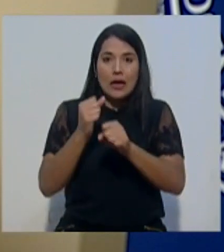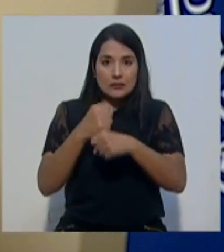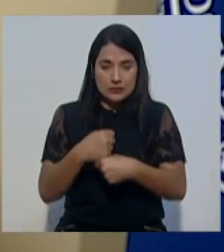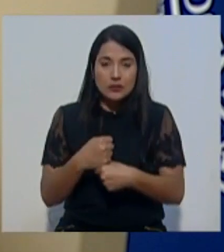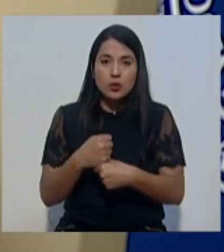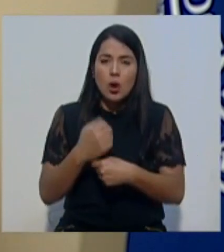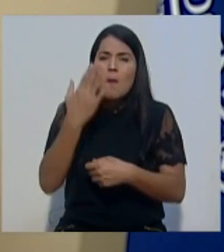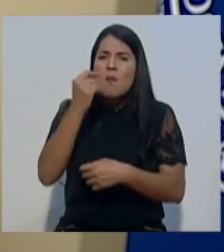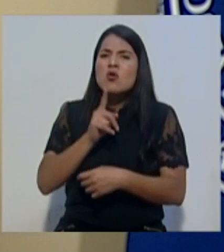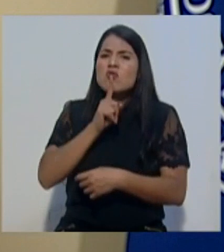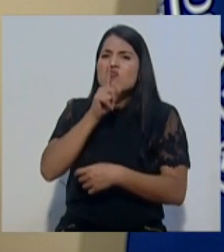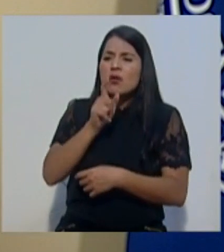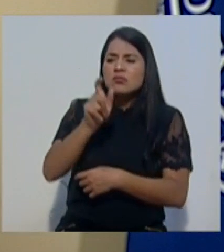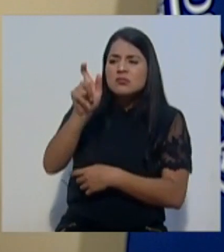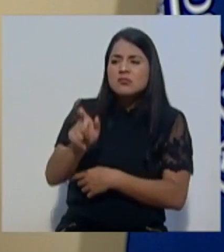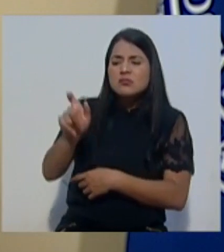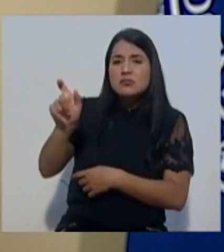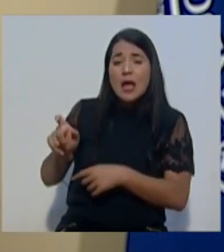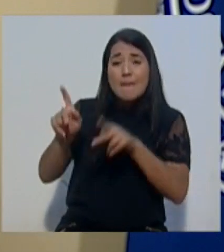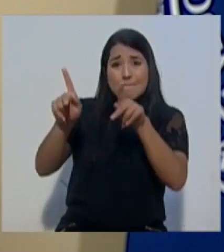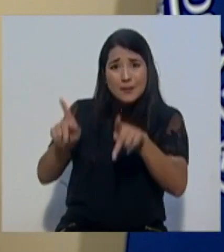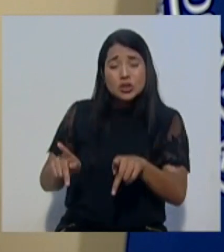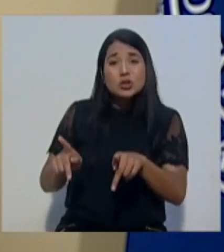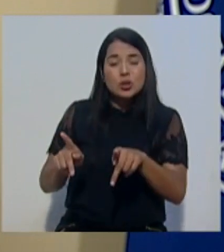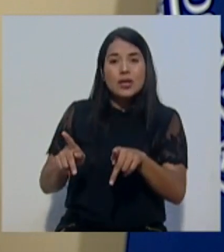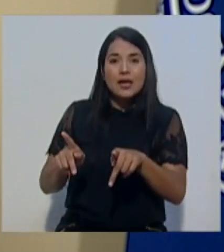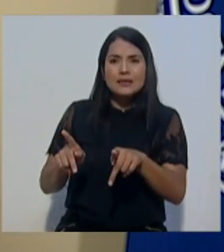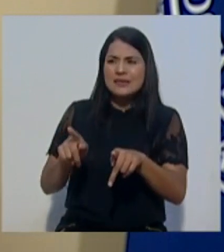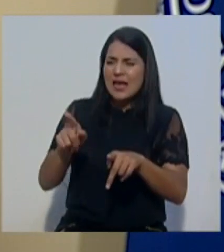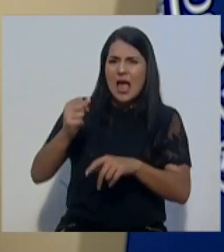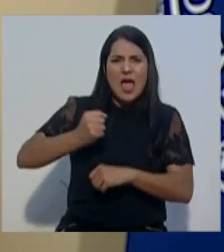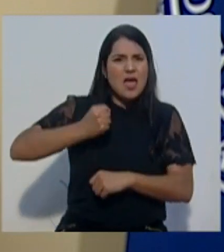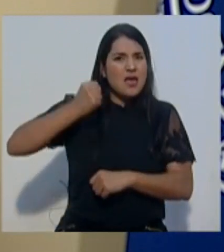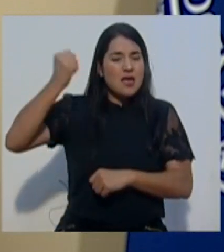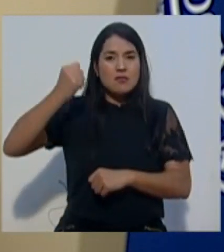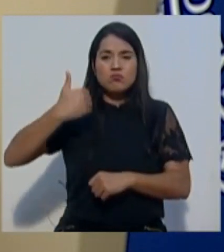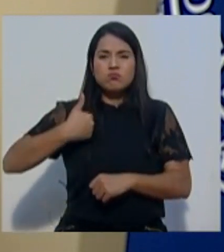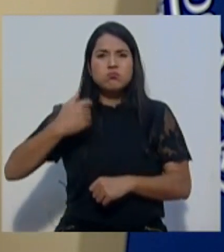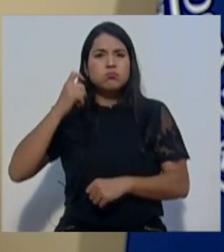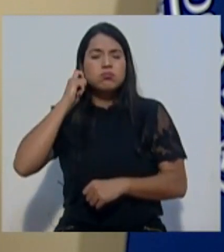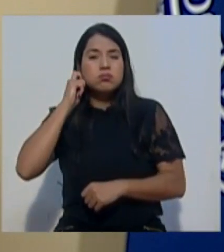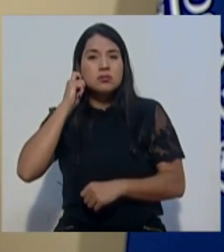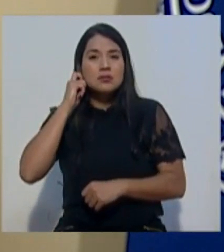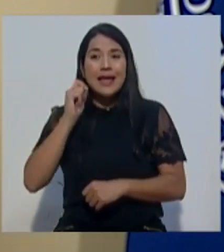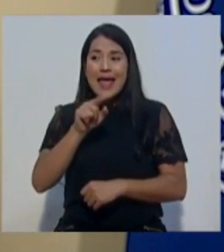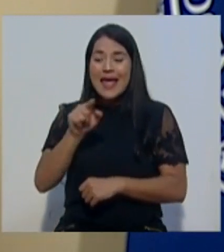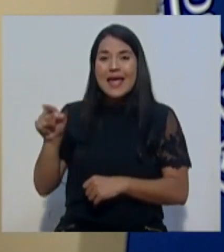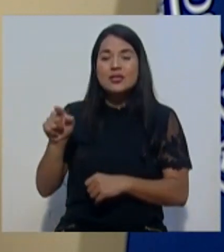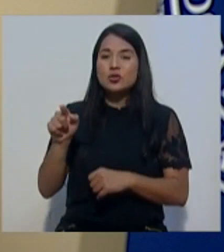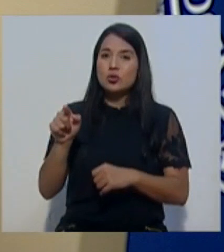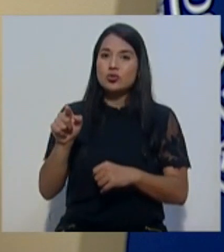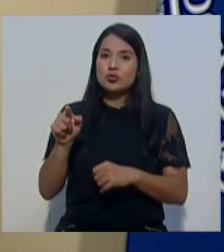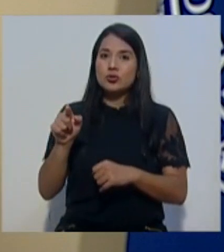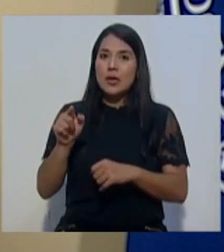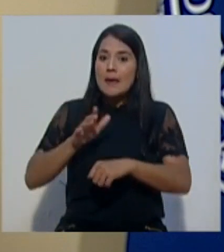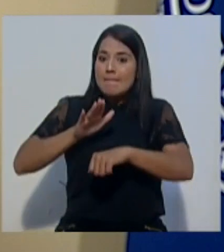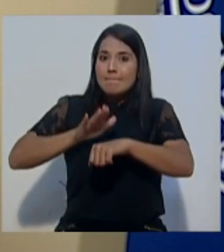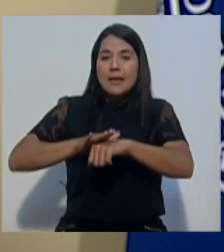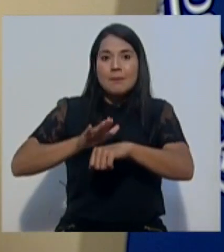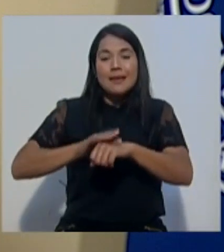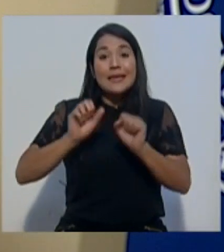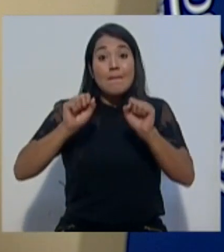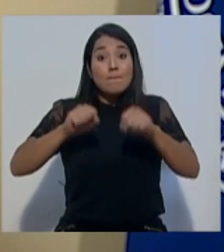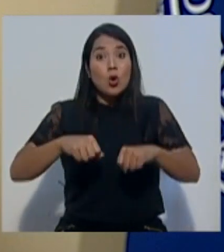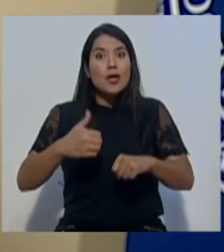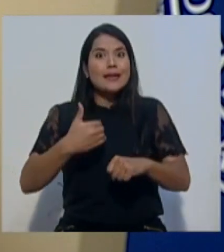porque son verdaderamente las personas, son héroes y heroínas que nos tienen también con los indicadores